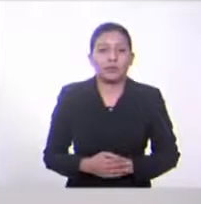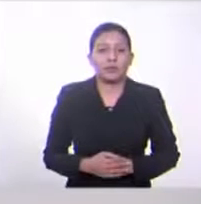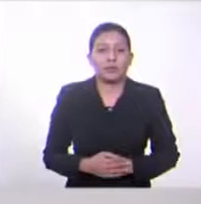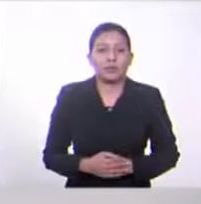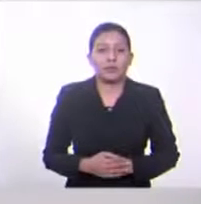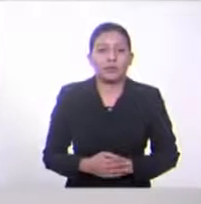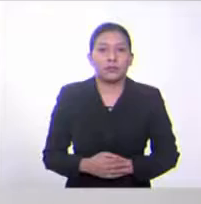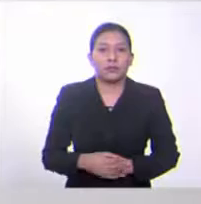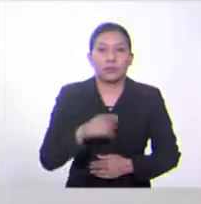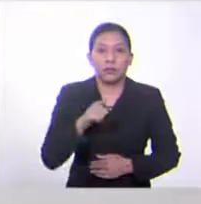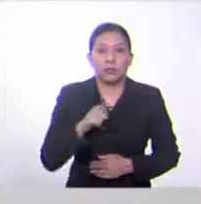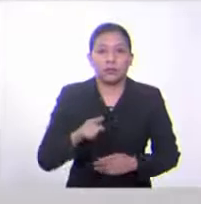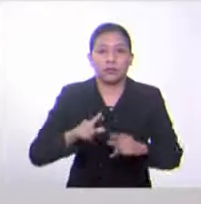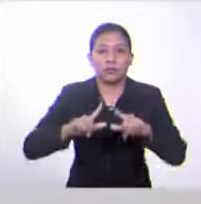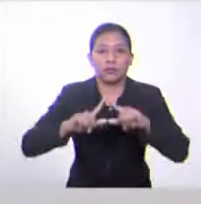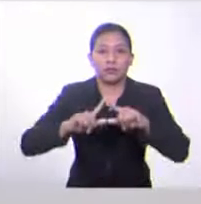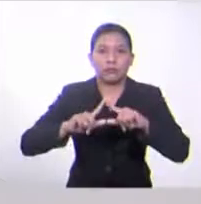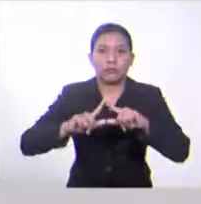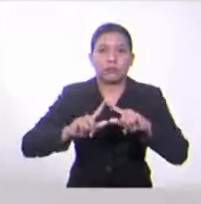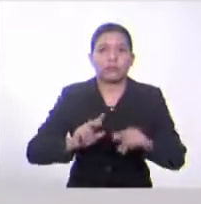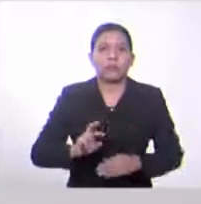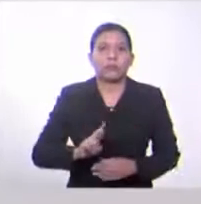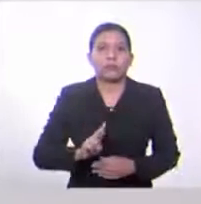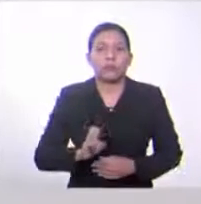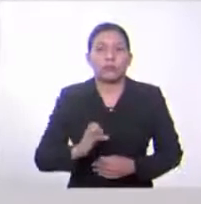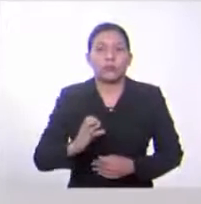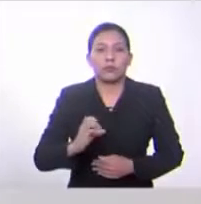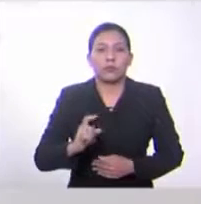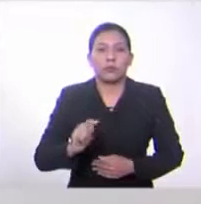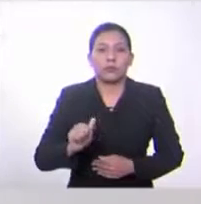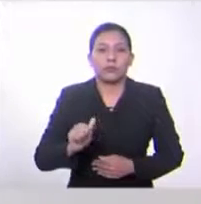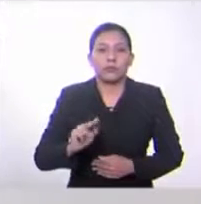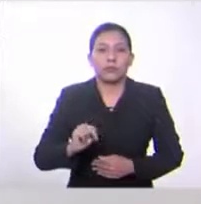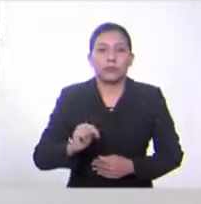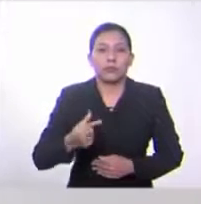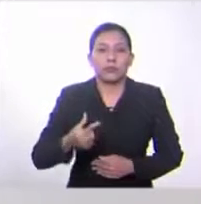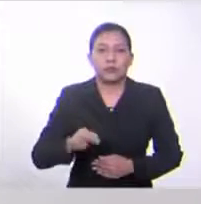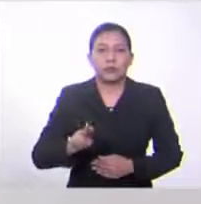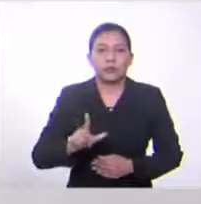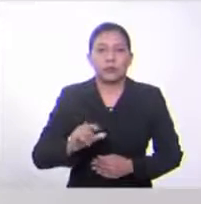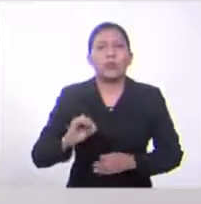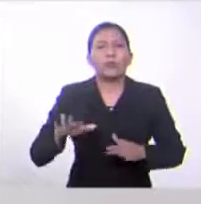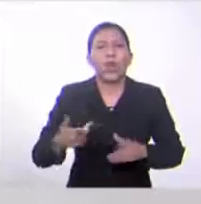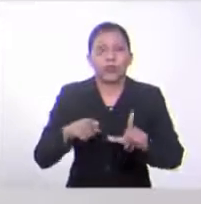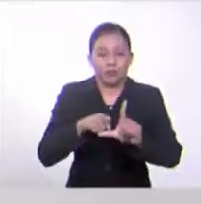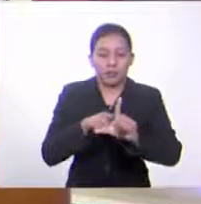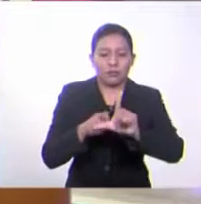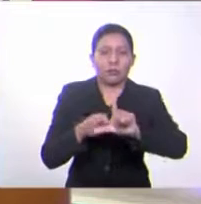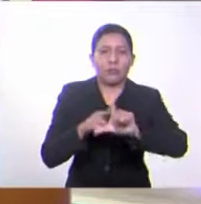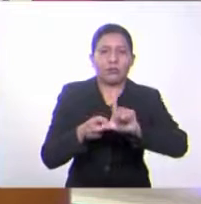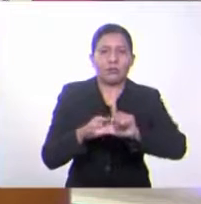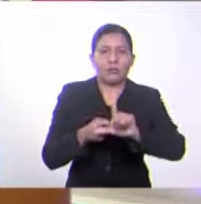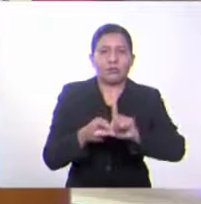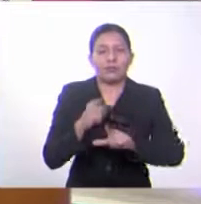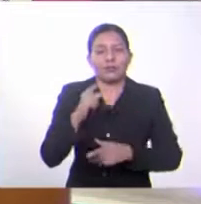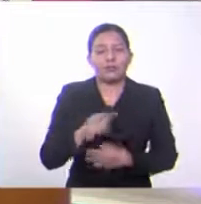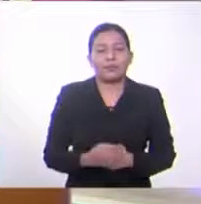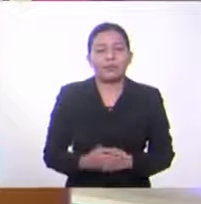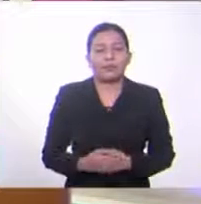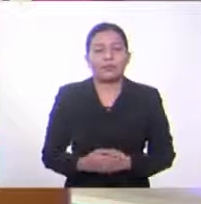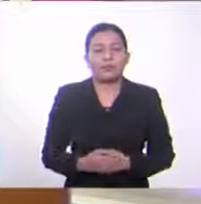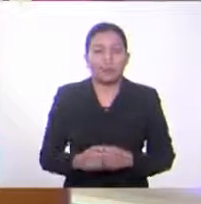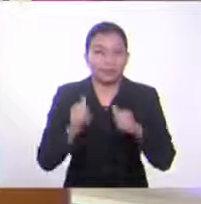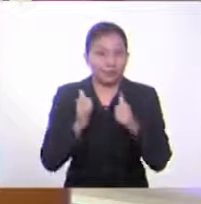rectángulos, ¿sí? Porque ese ángulo que se forma ahí es ángulo recto. Muy bien. Vale, aquí